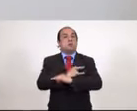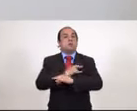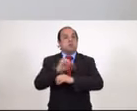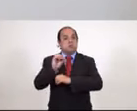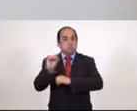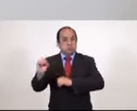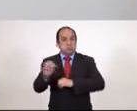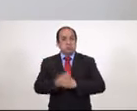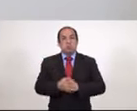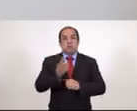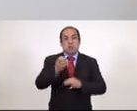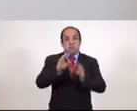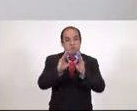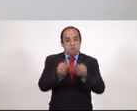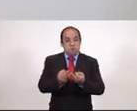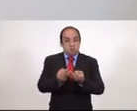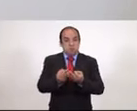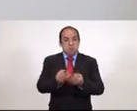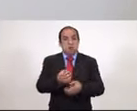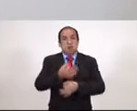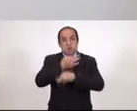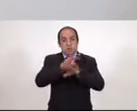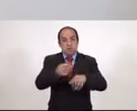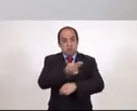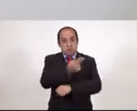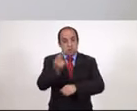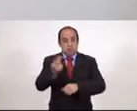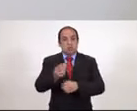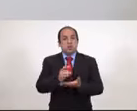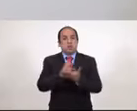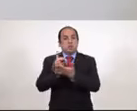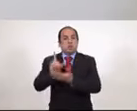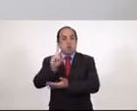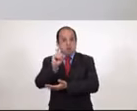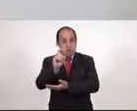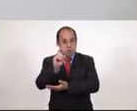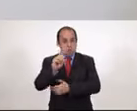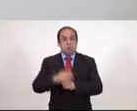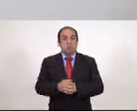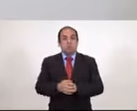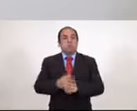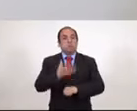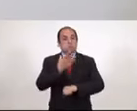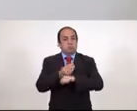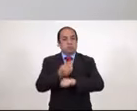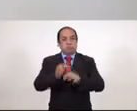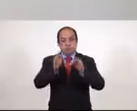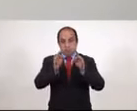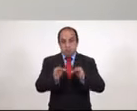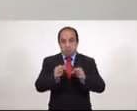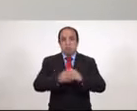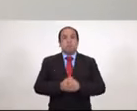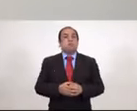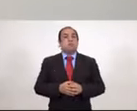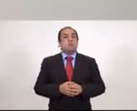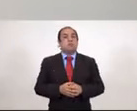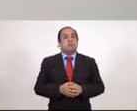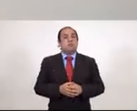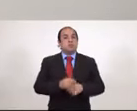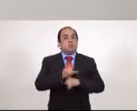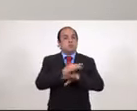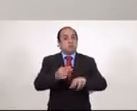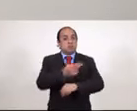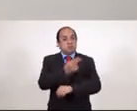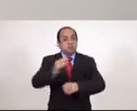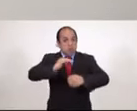que el servicio de suministro de agua potable ha quedado restablecido. Informamos a ustedes que